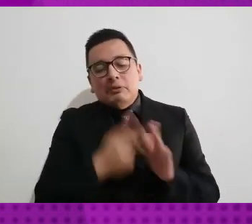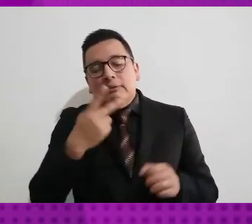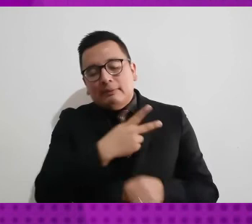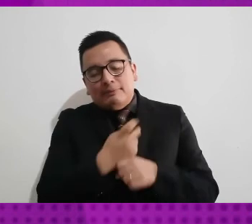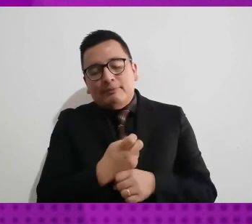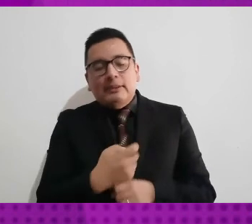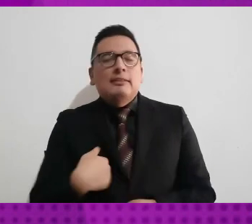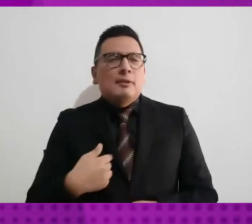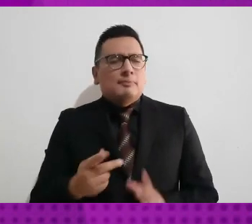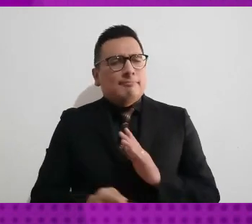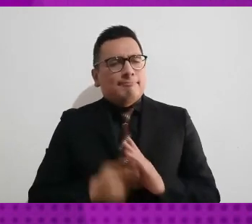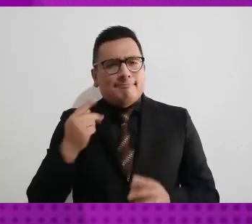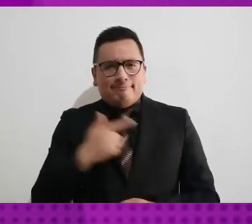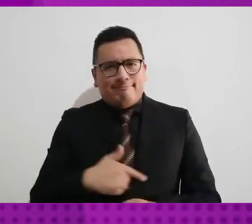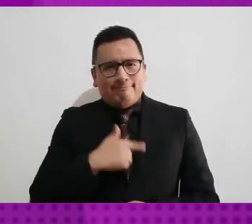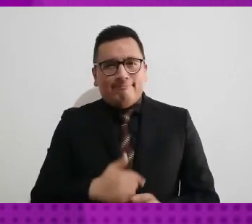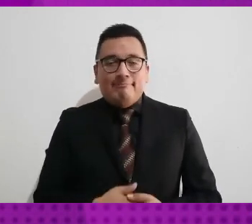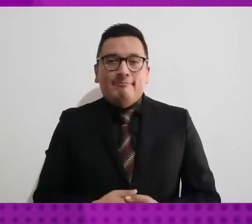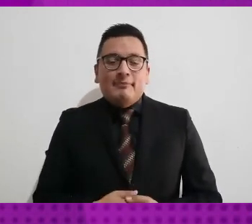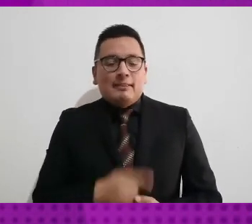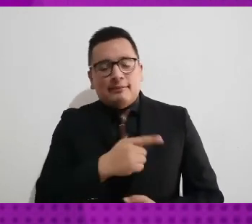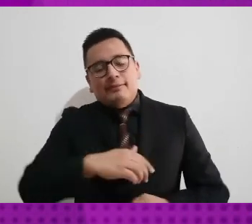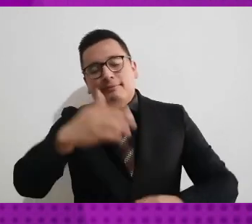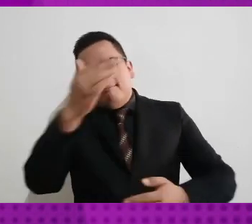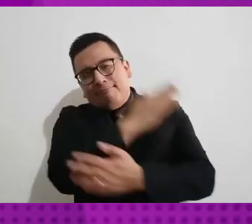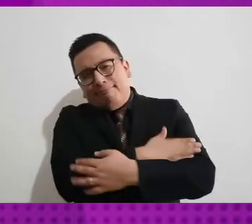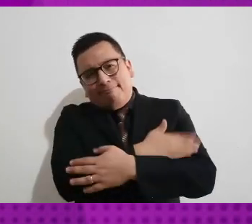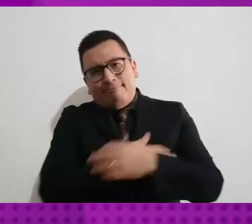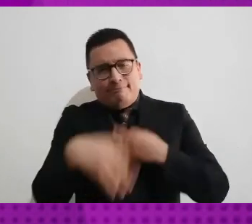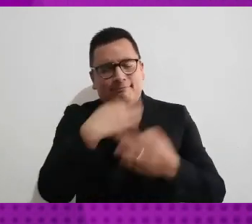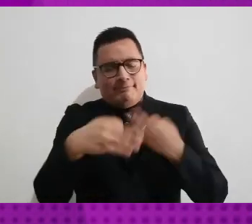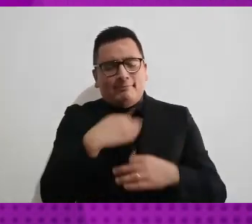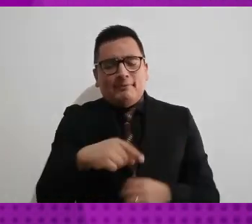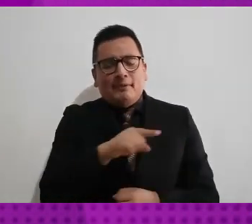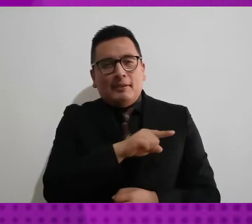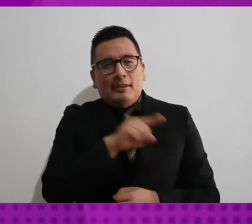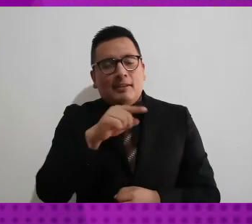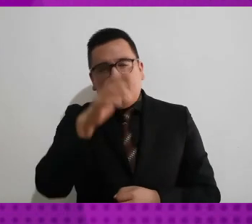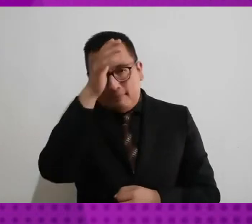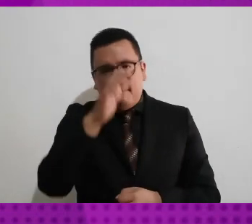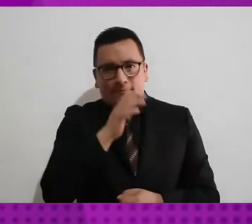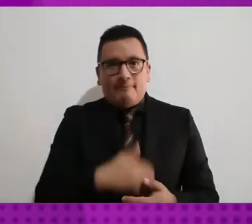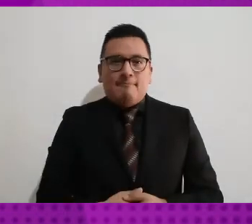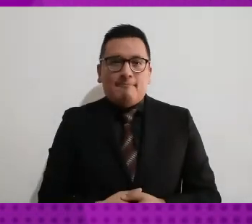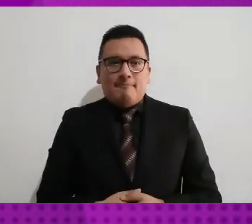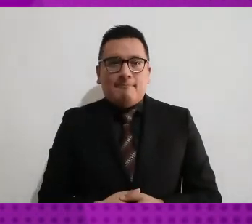invitaciones para volver a participar en este programa, y un fuerte abrazo a todos y a todas en el bello estado de